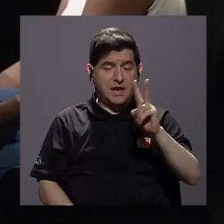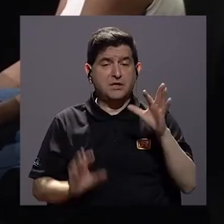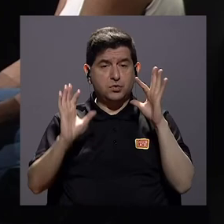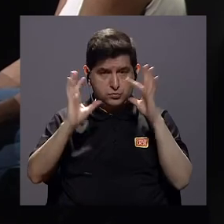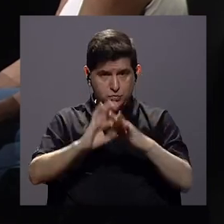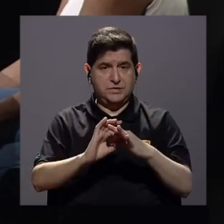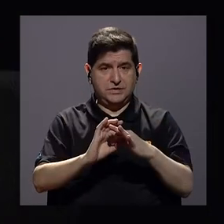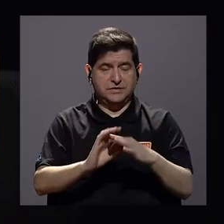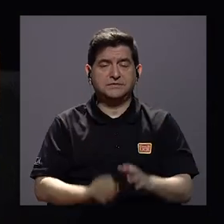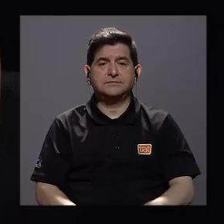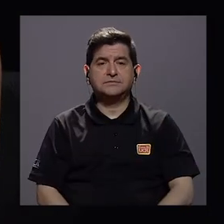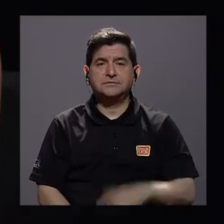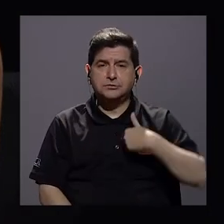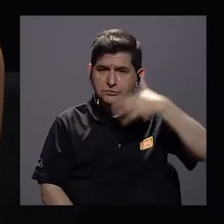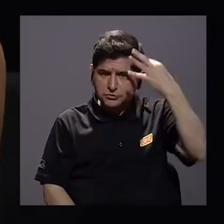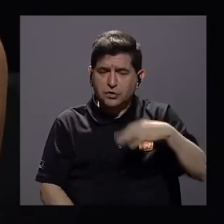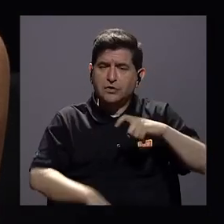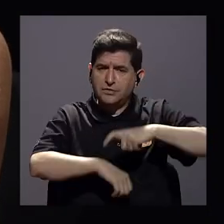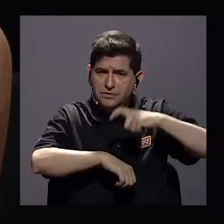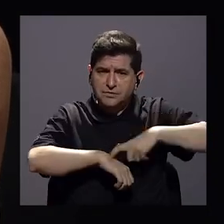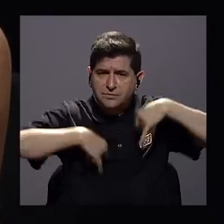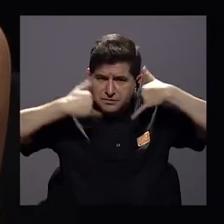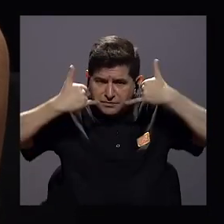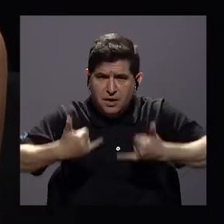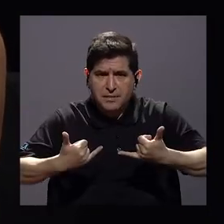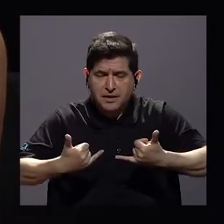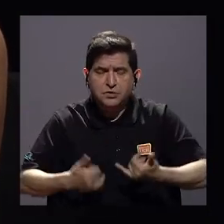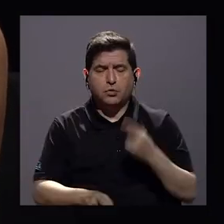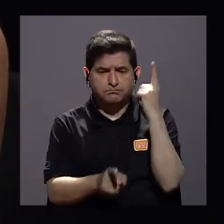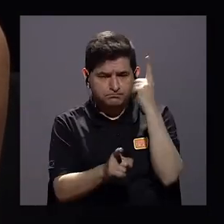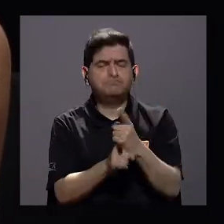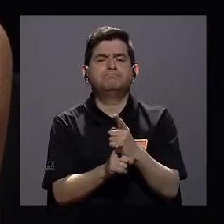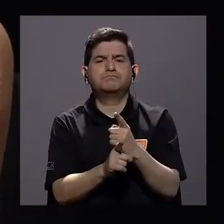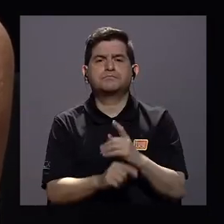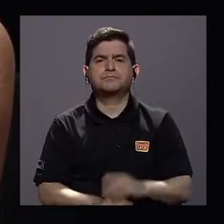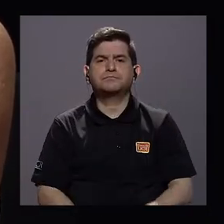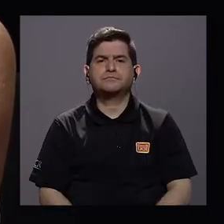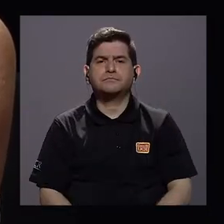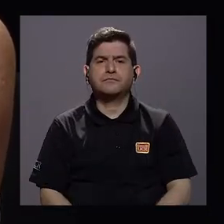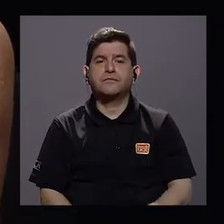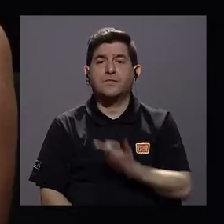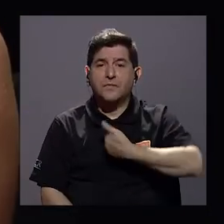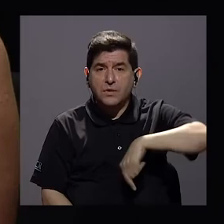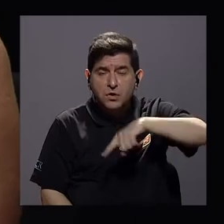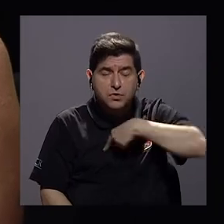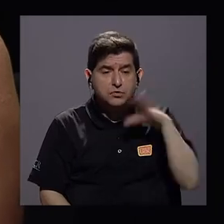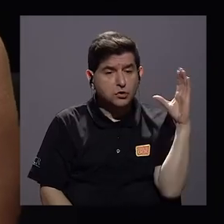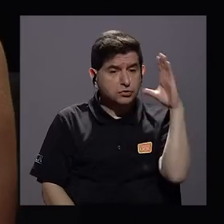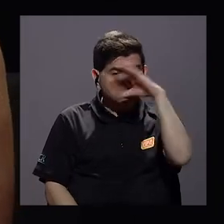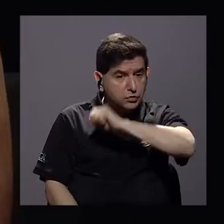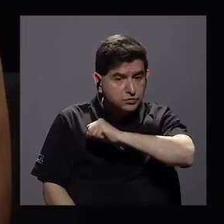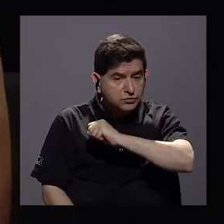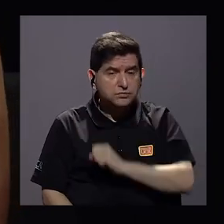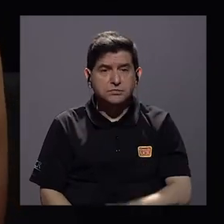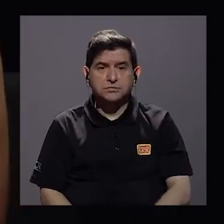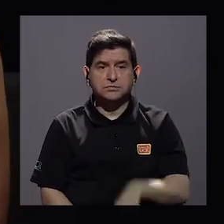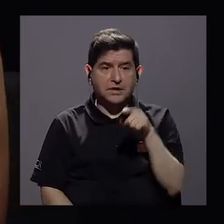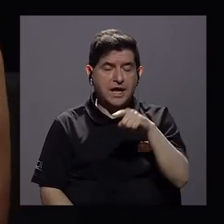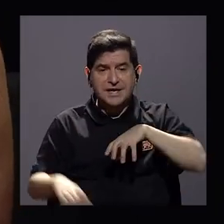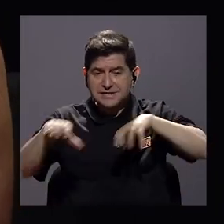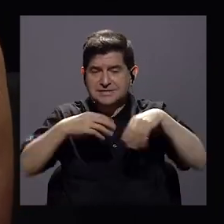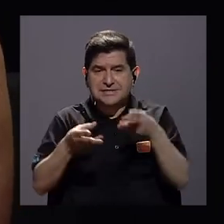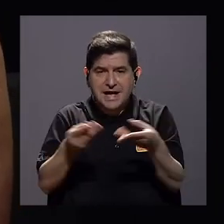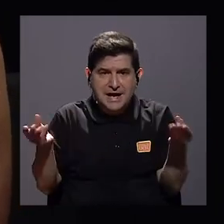yo sí creo que estamos en un momento apropiado en el sentido de que nos hemos dado cuenta que es una